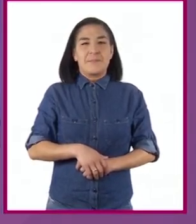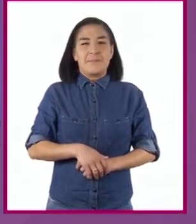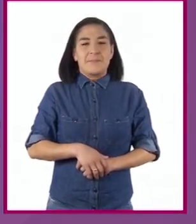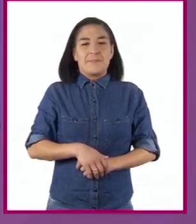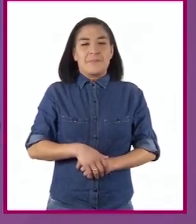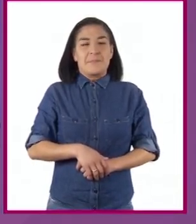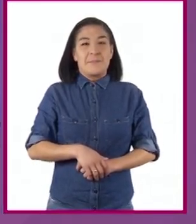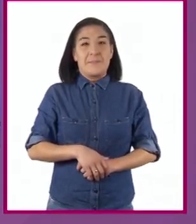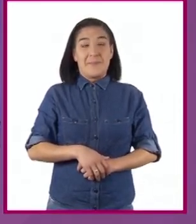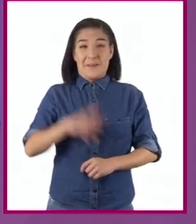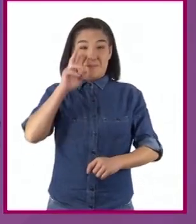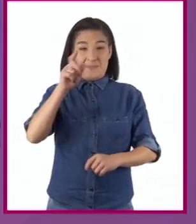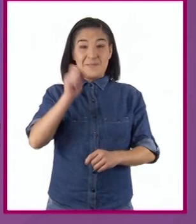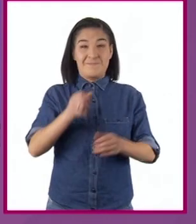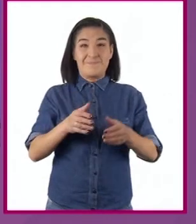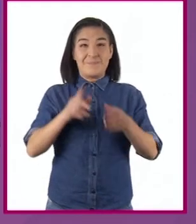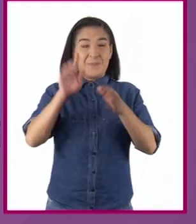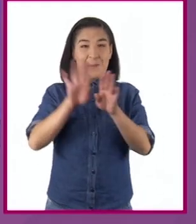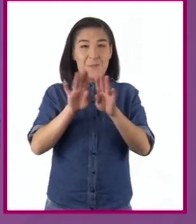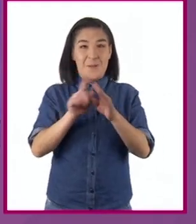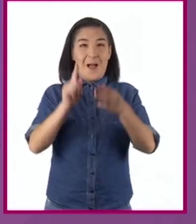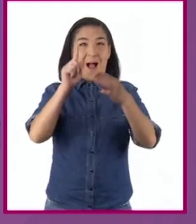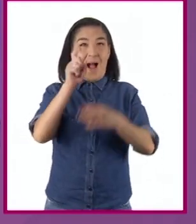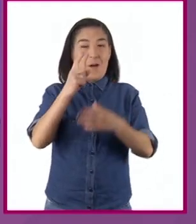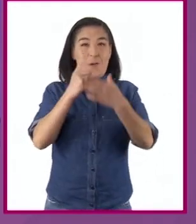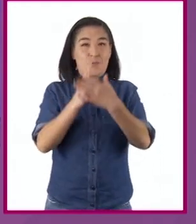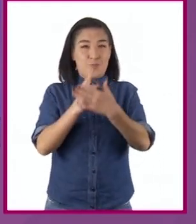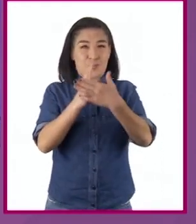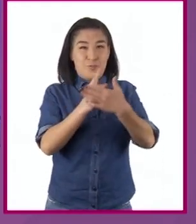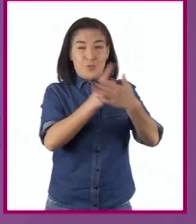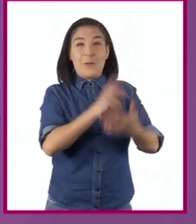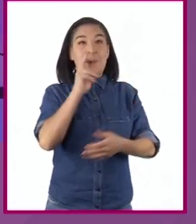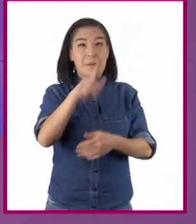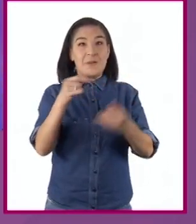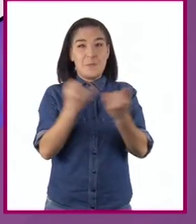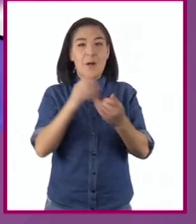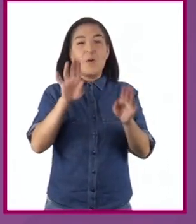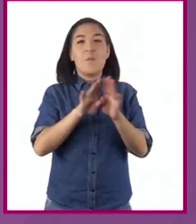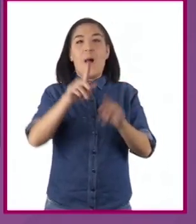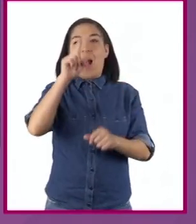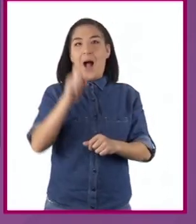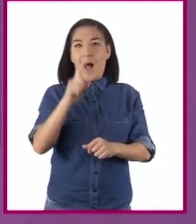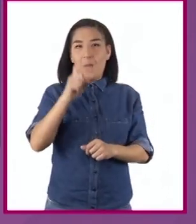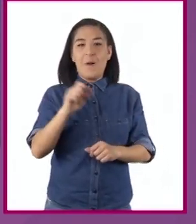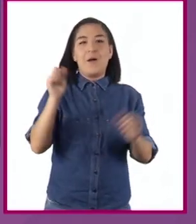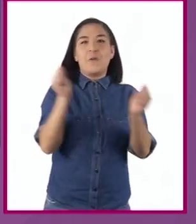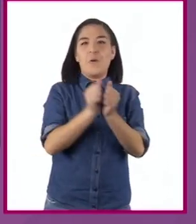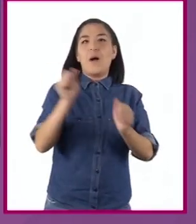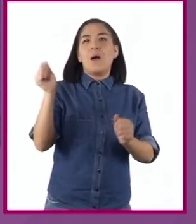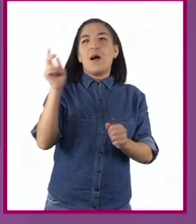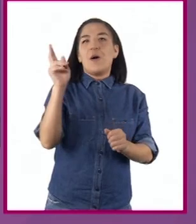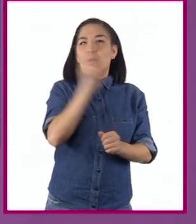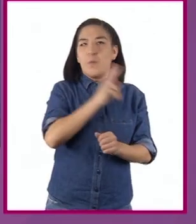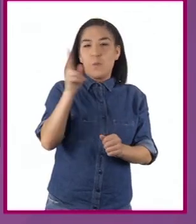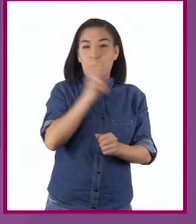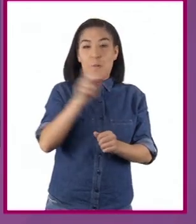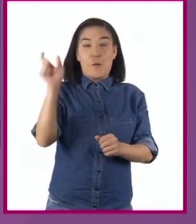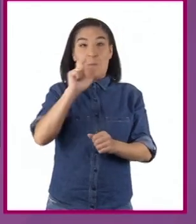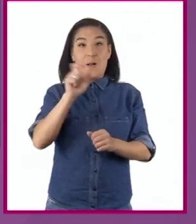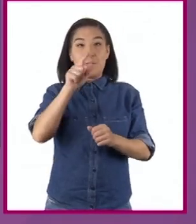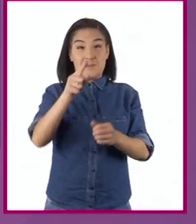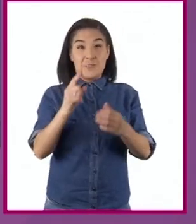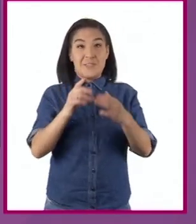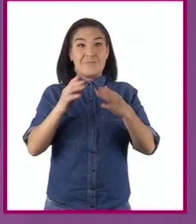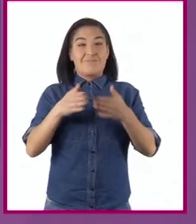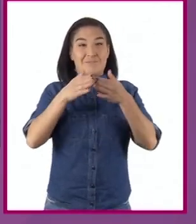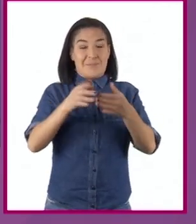Un submarino tiene unos compartimentos que pueden llenarse con agua o con aire. Cuando se llenan con agua, el submarino ejerce una